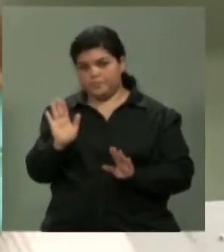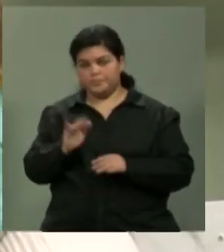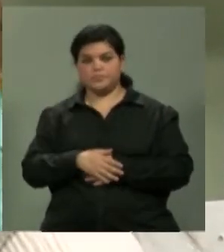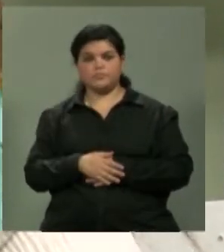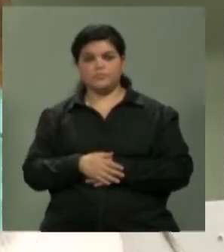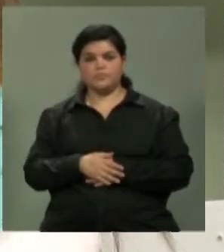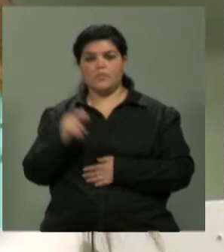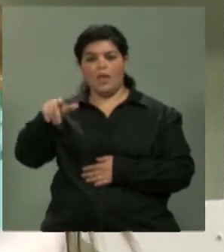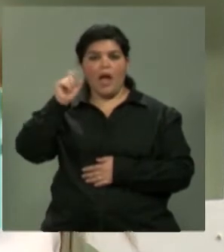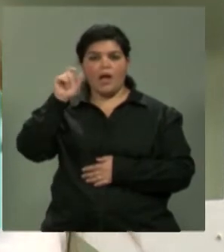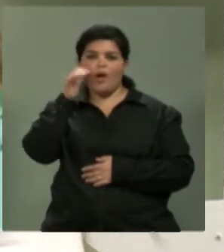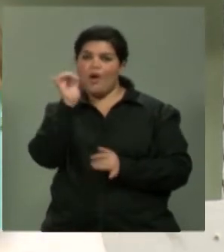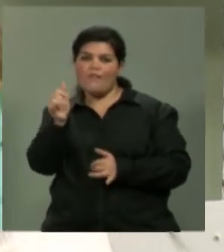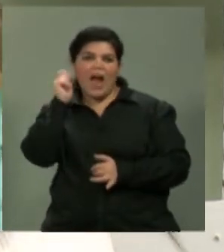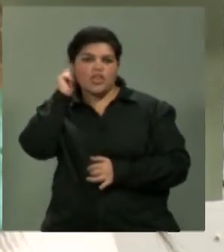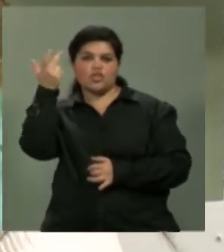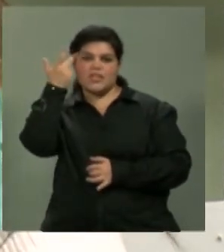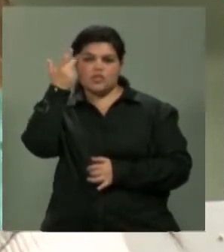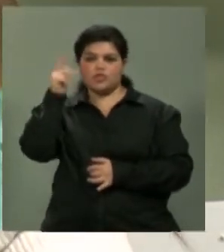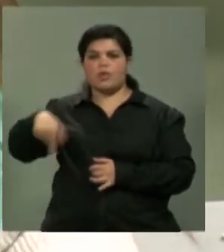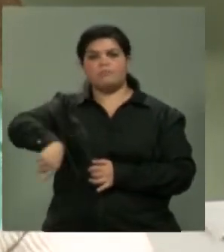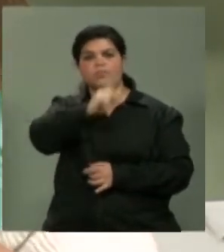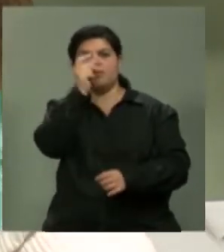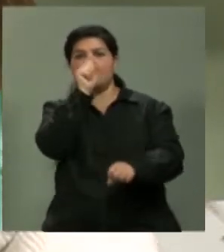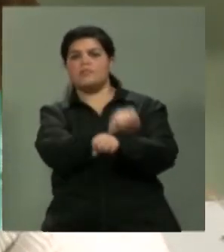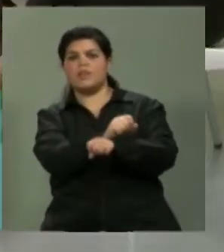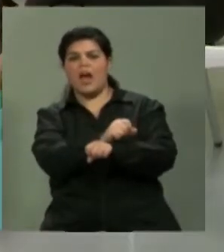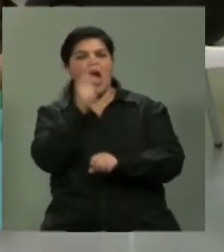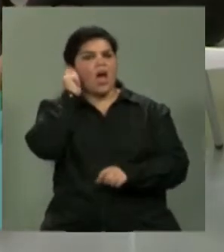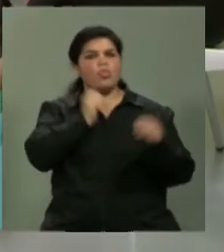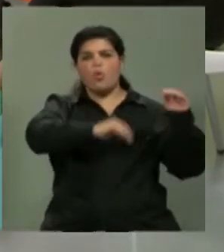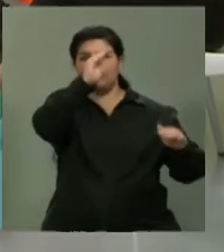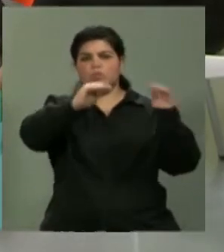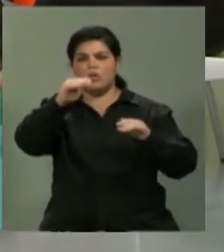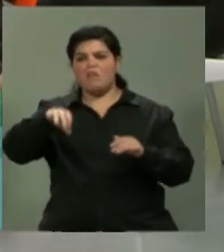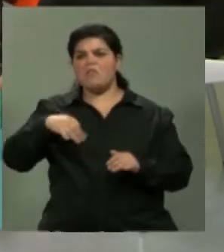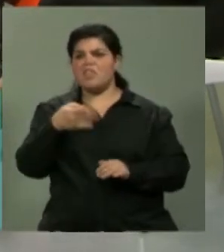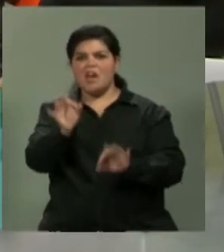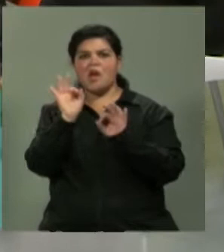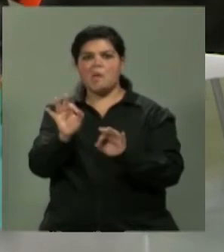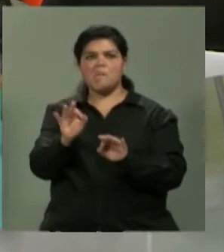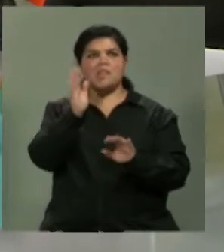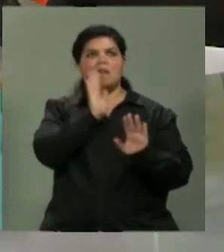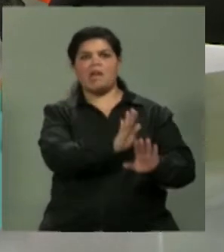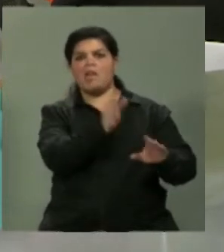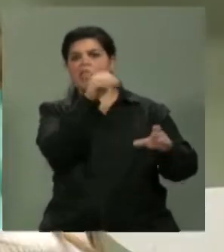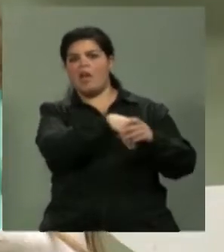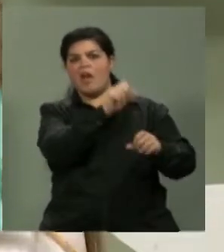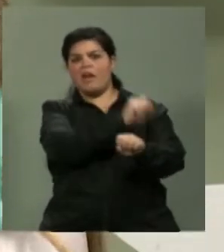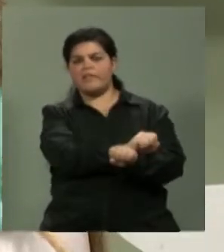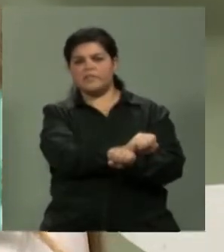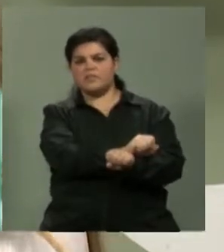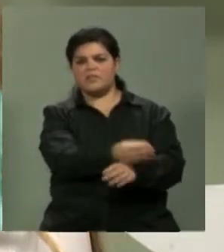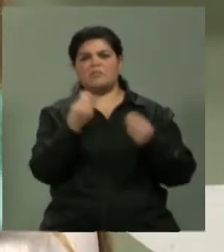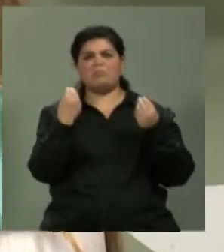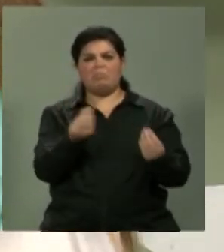18... El chico a los 18 va a una cárcel de adultos, ¿sí? Va a pasar toda su vida en una cárcel. ¿A quién le sirve que una persona que